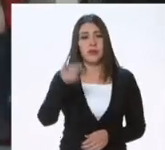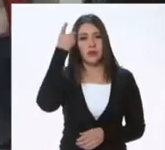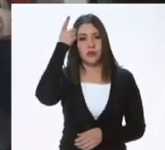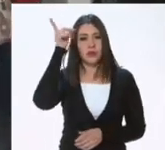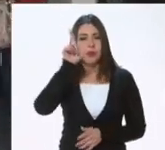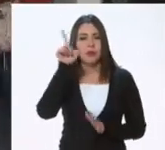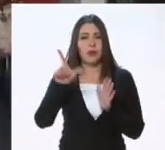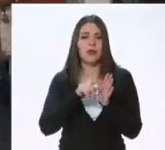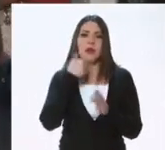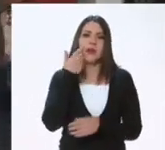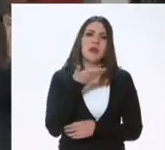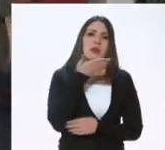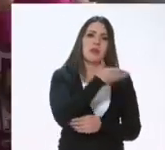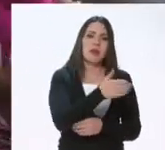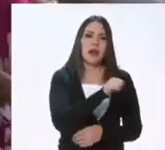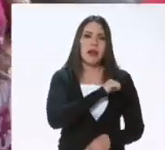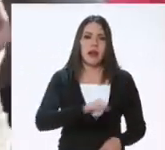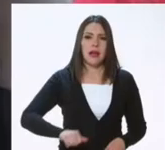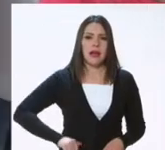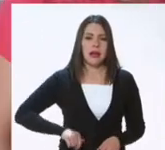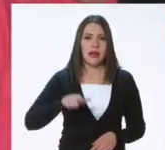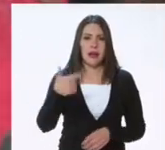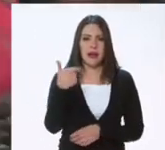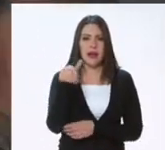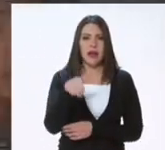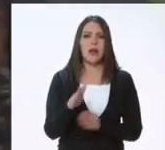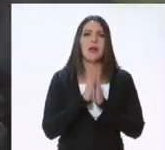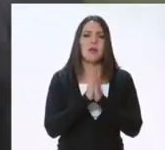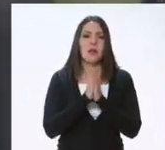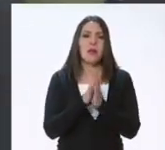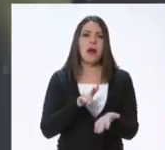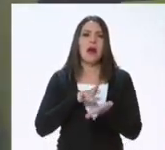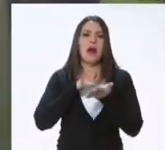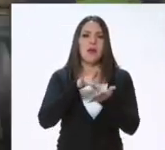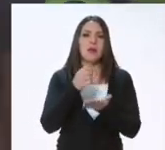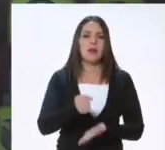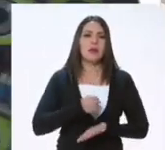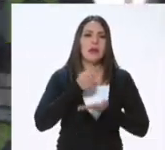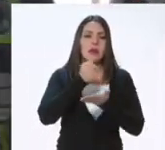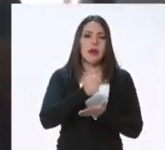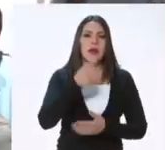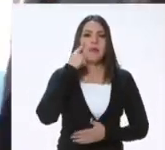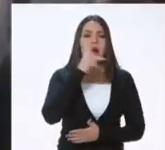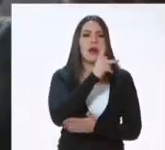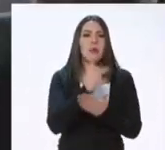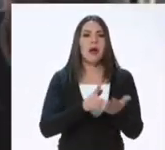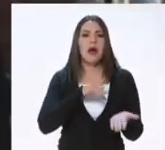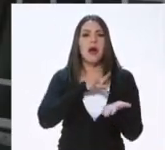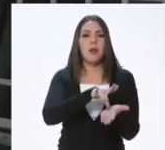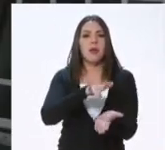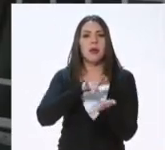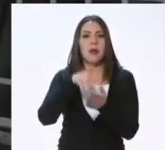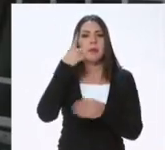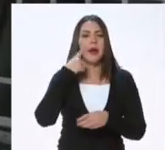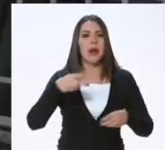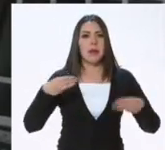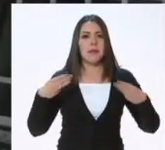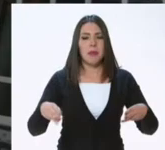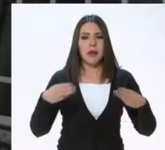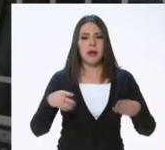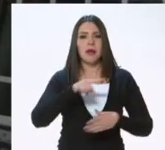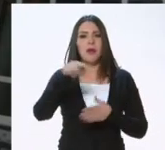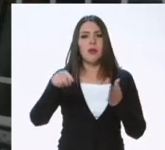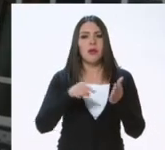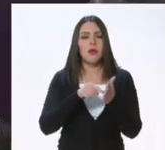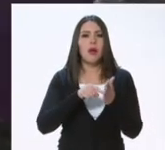Francisco Chiguil, que el mercado El Coyol reciba recursos económicos por parte del programa de apoyo a mercados para que sea un